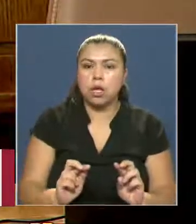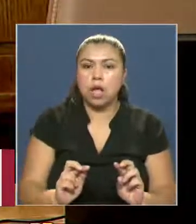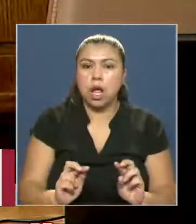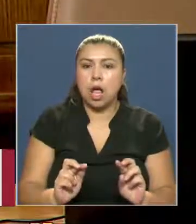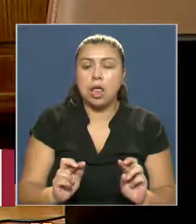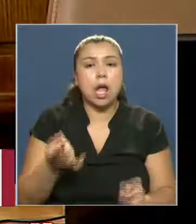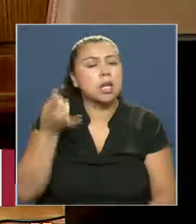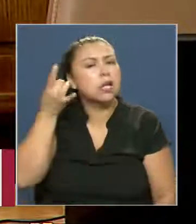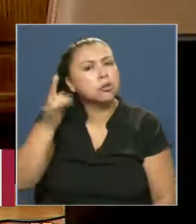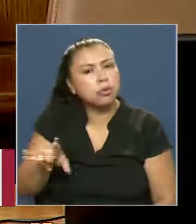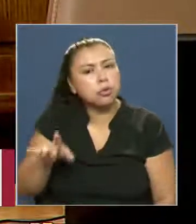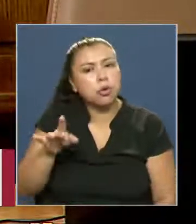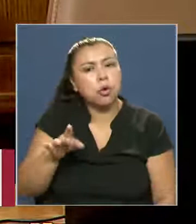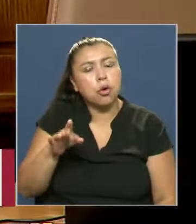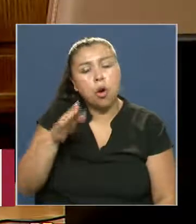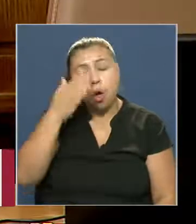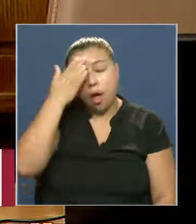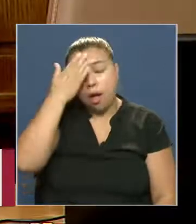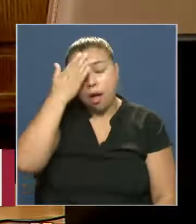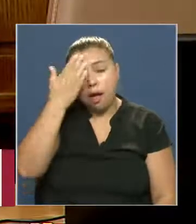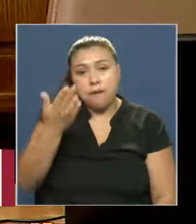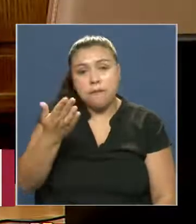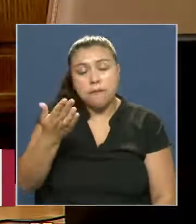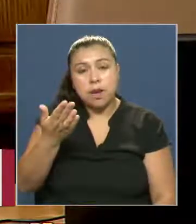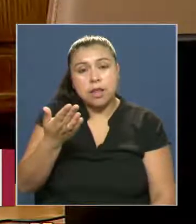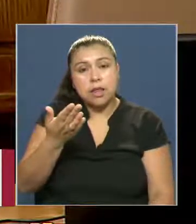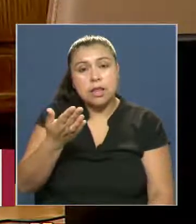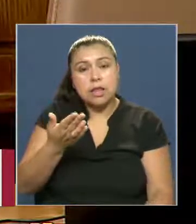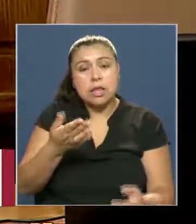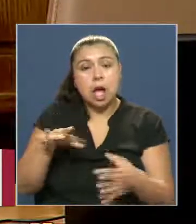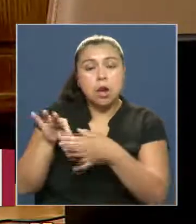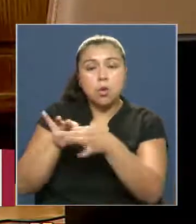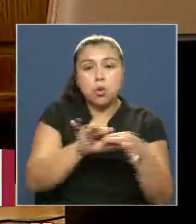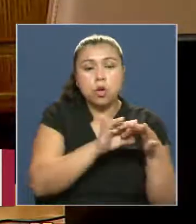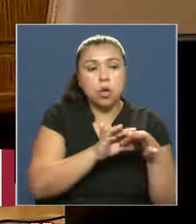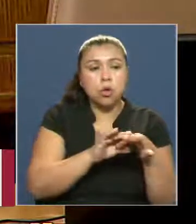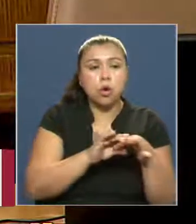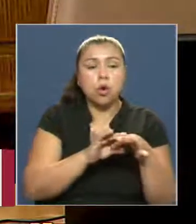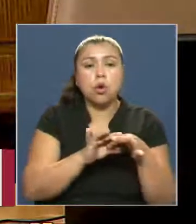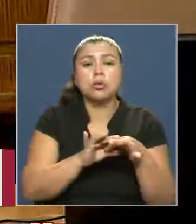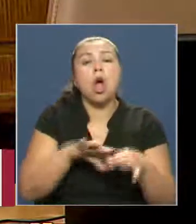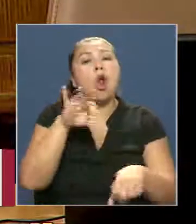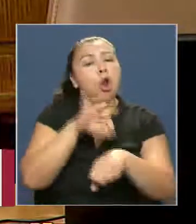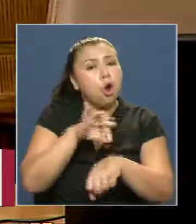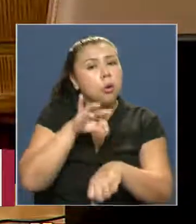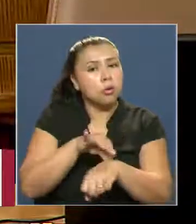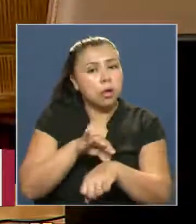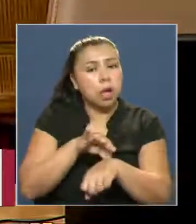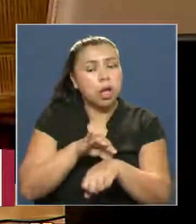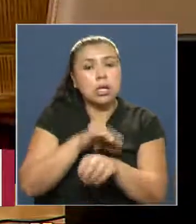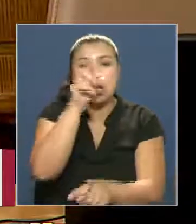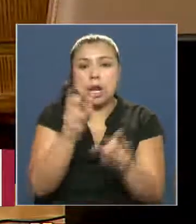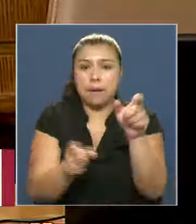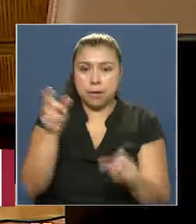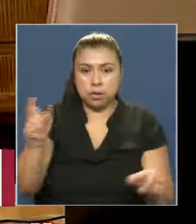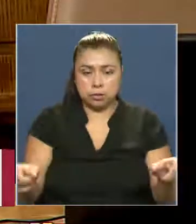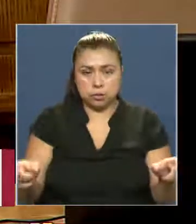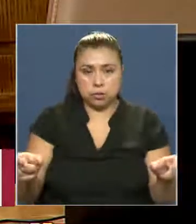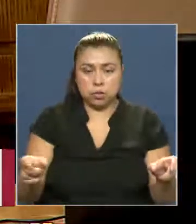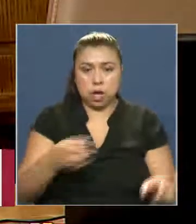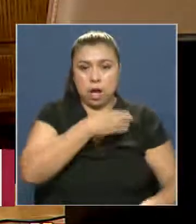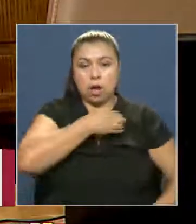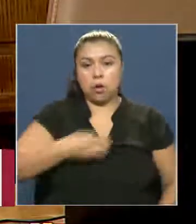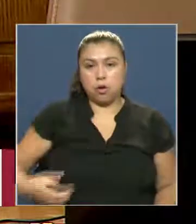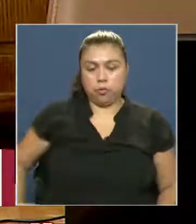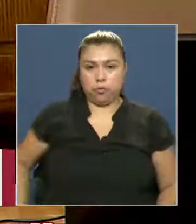que solo debemos enfrentar juntos y unidos. Así deben hacer los médicos y la población, el